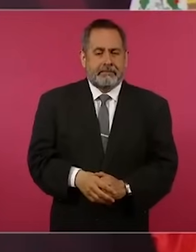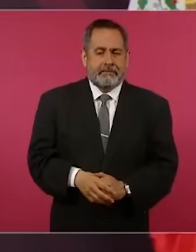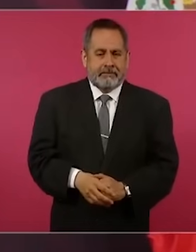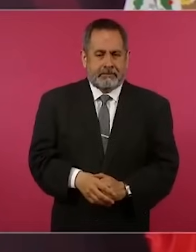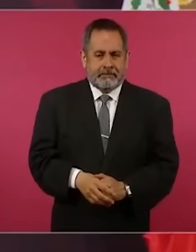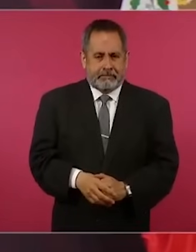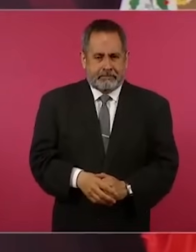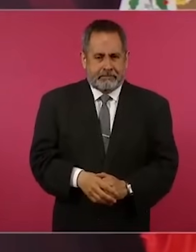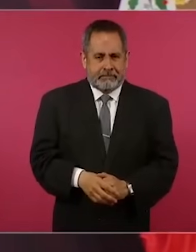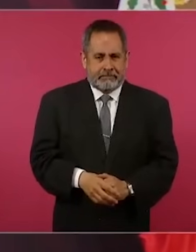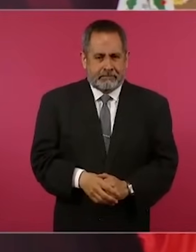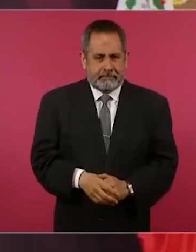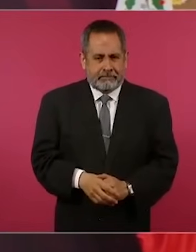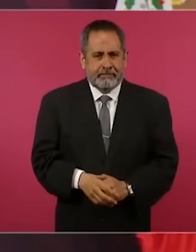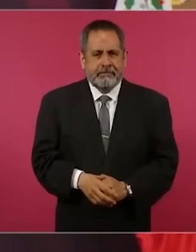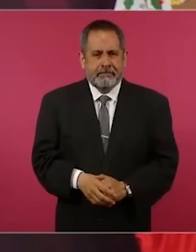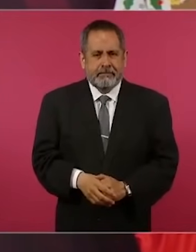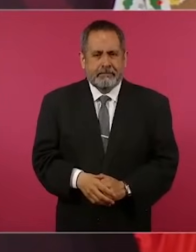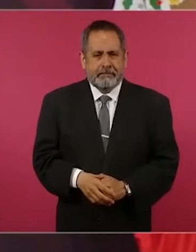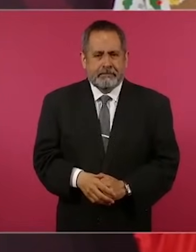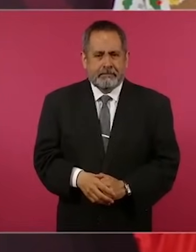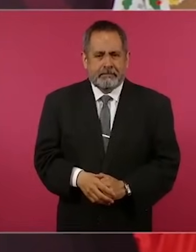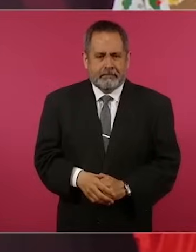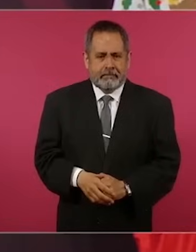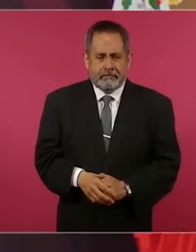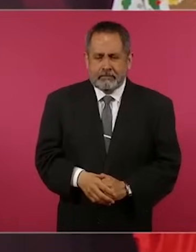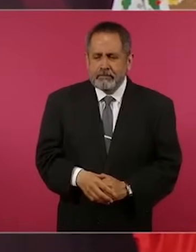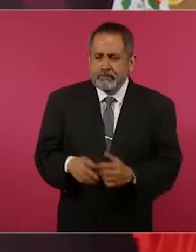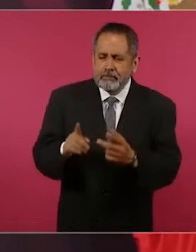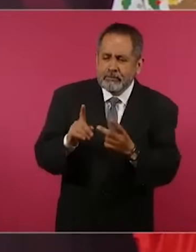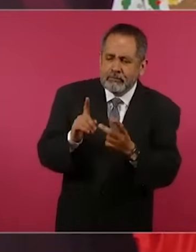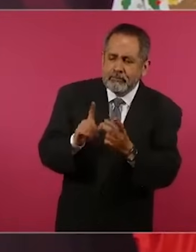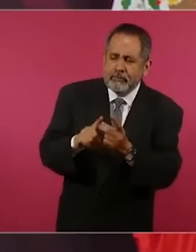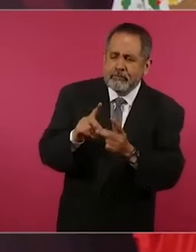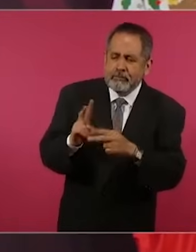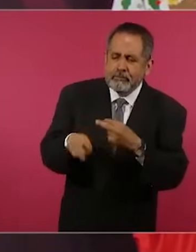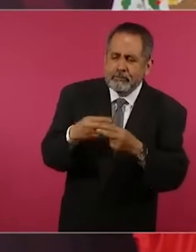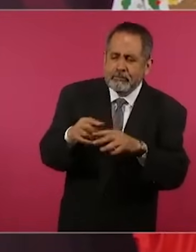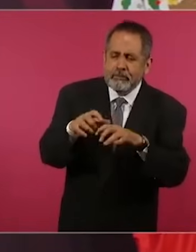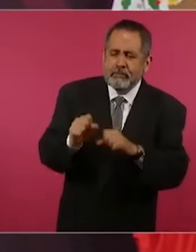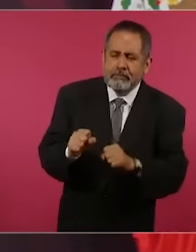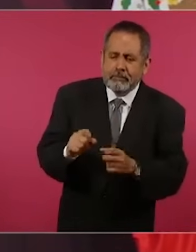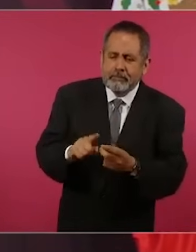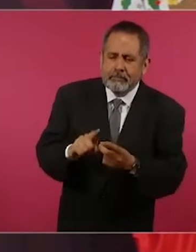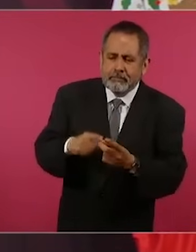¿en dónde lo vas a agarrar, primo hermano?